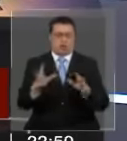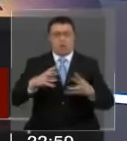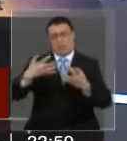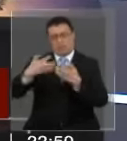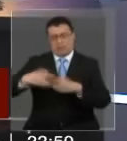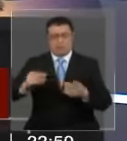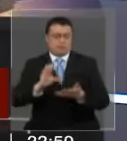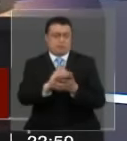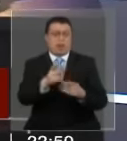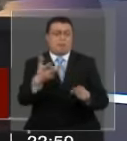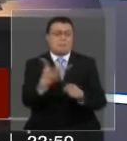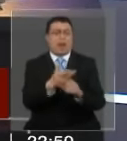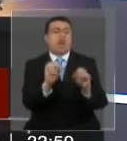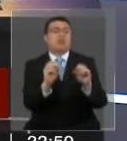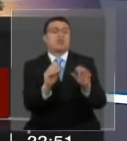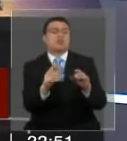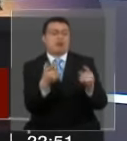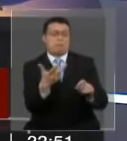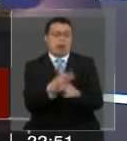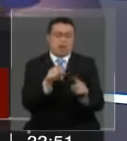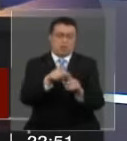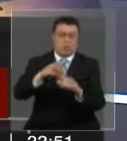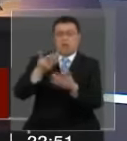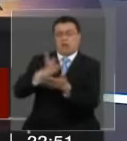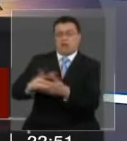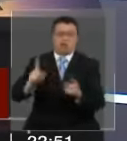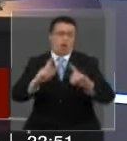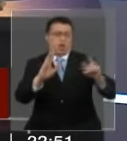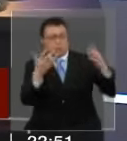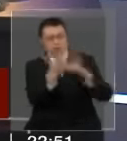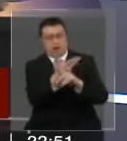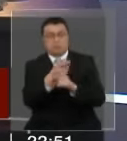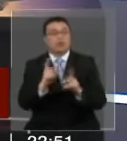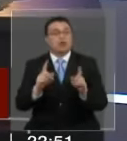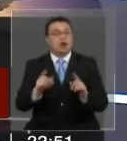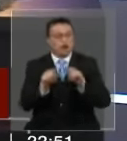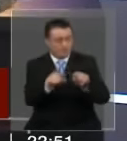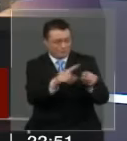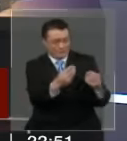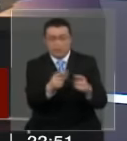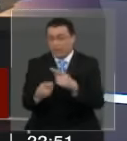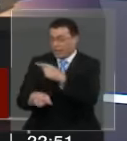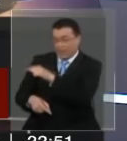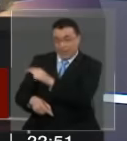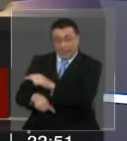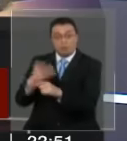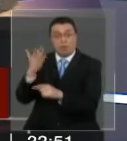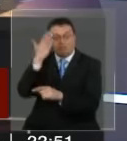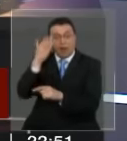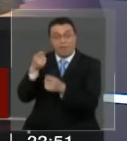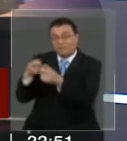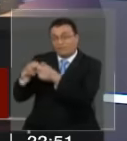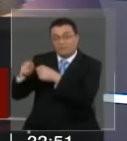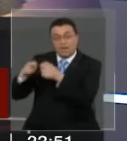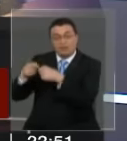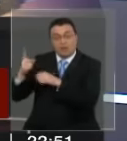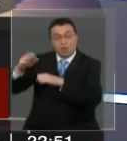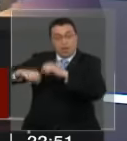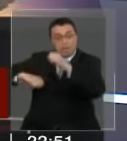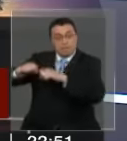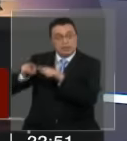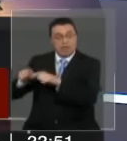financiamiento inadecuado para la educación, para una serie de cosas, que la gratuidad no tiene sentido. Bueno, esto no tiene sentido. Sacar de las ventas de una